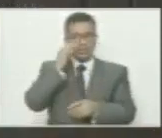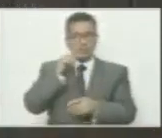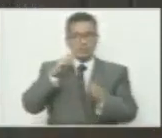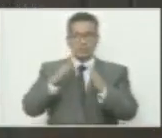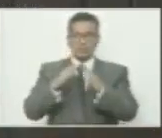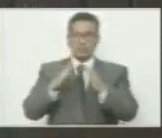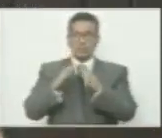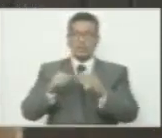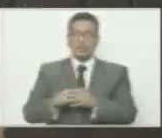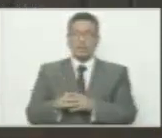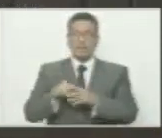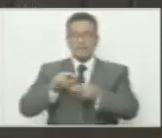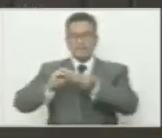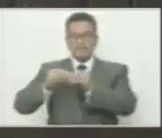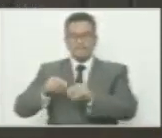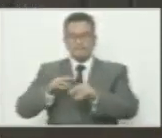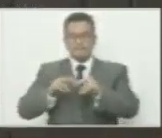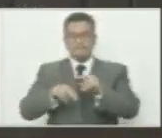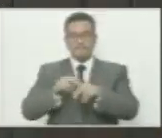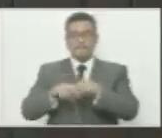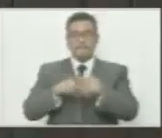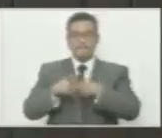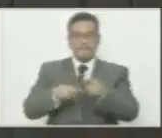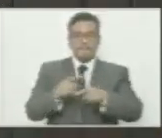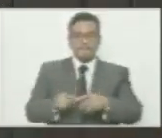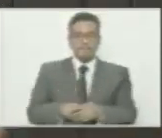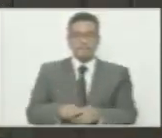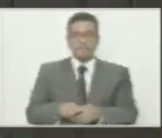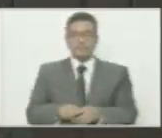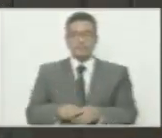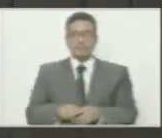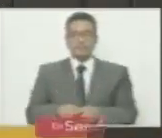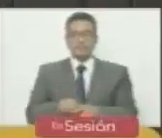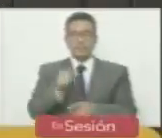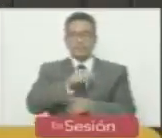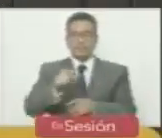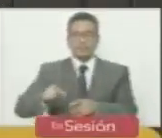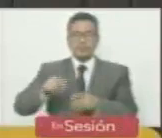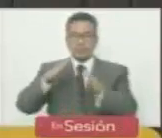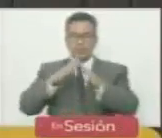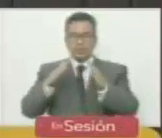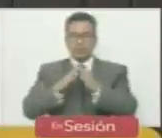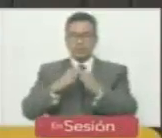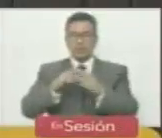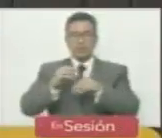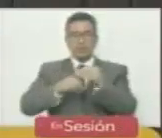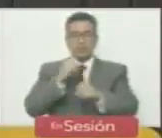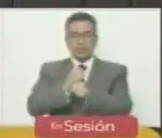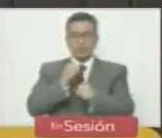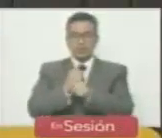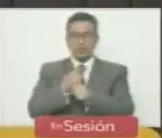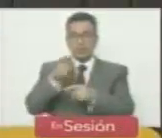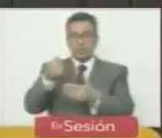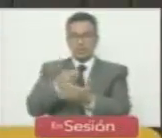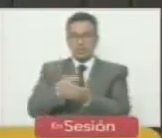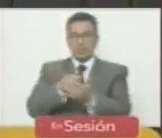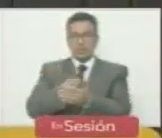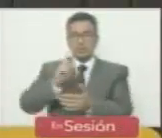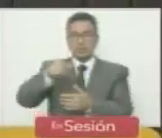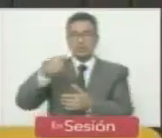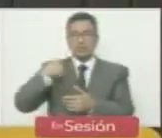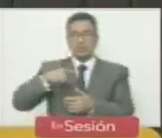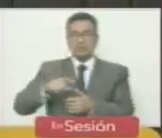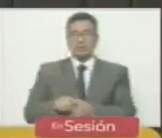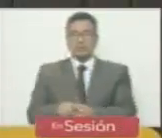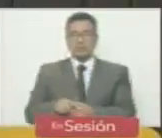hogar fabrican y poseen, que son personas que desde su hogar ejecutan un trabajo remunerado, pero además